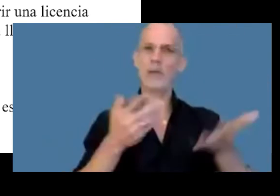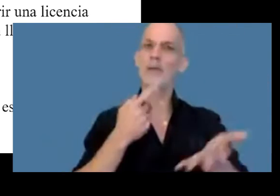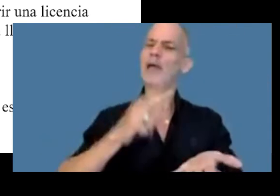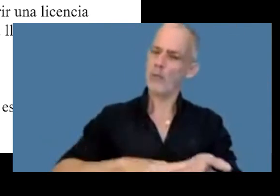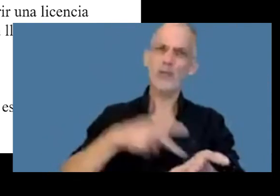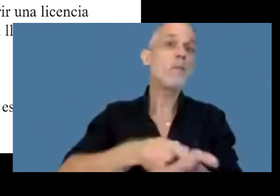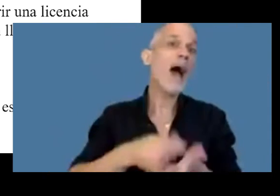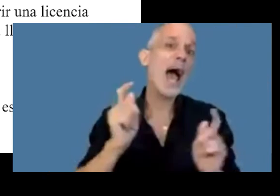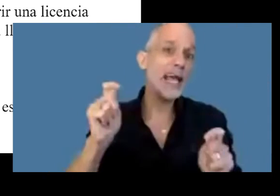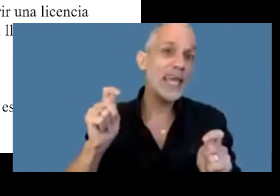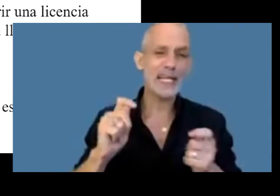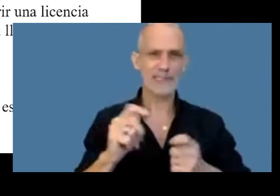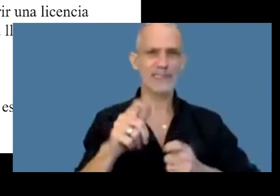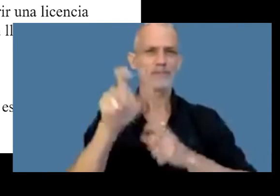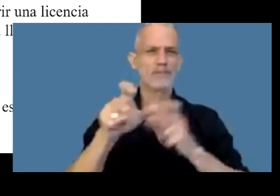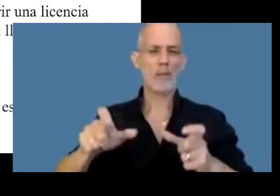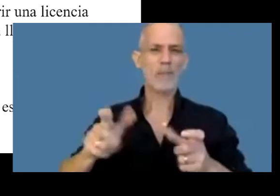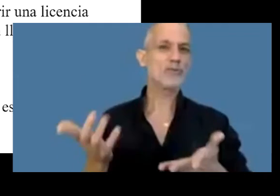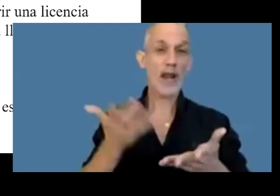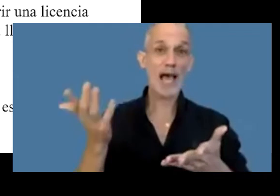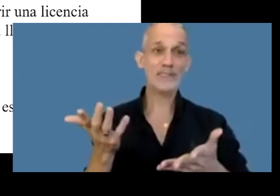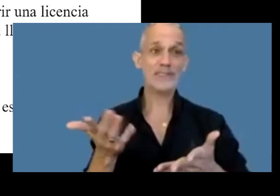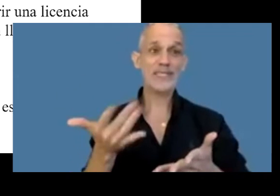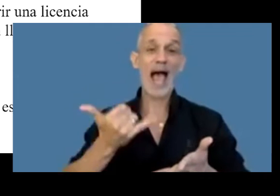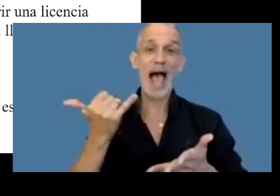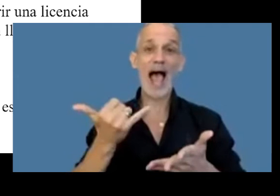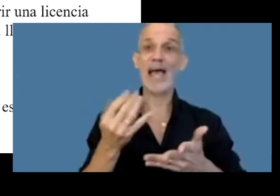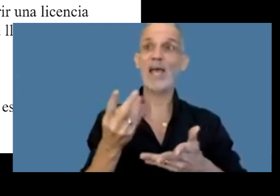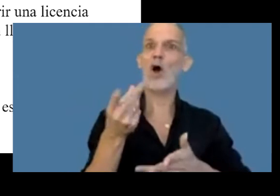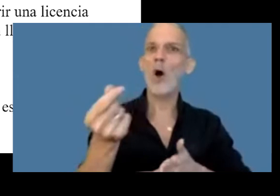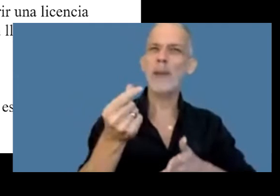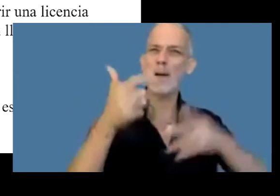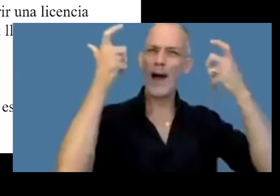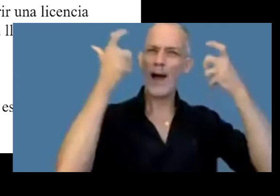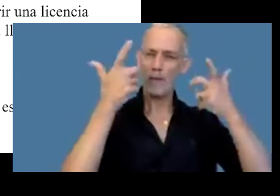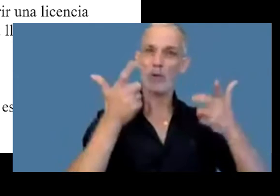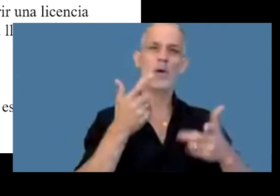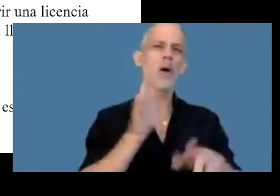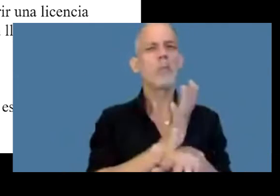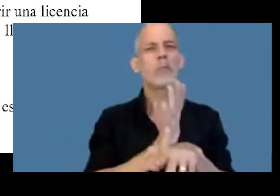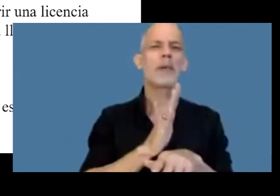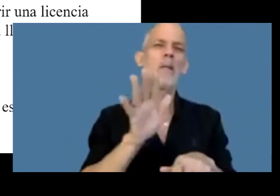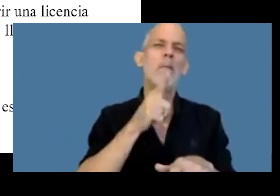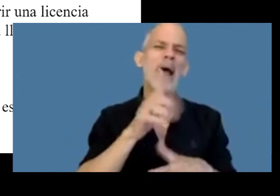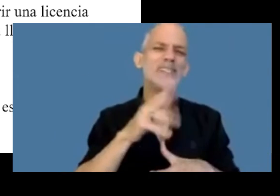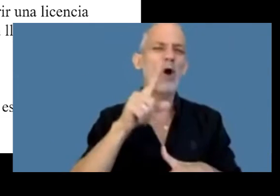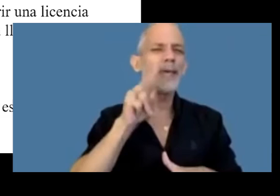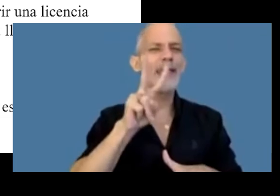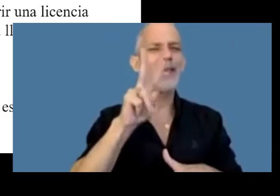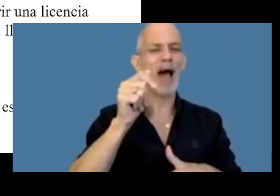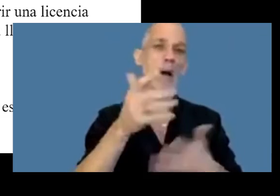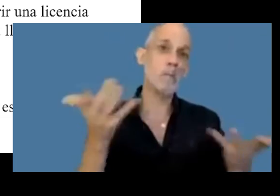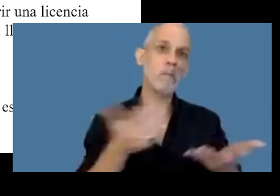pagar las personas que lo adquirían. Era como impuesto al valor agregado. Se transfería el